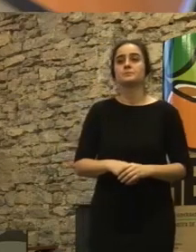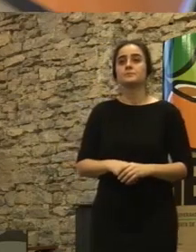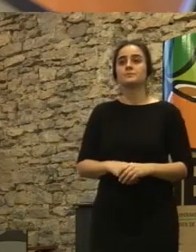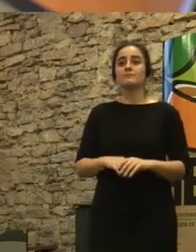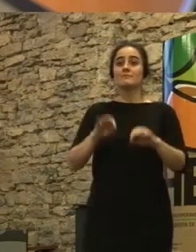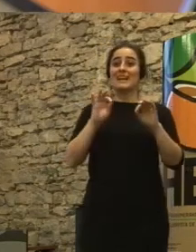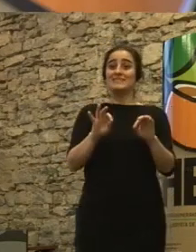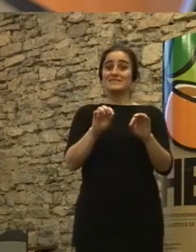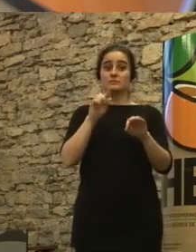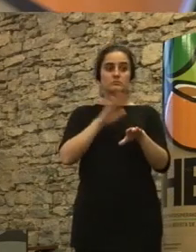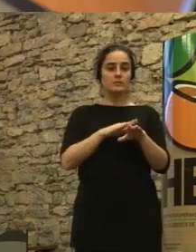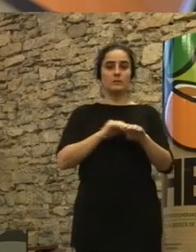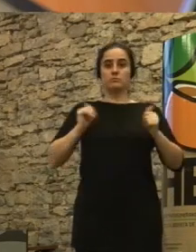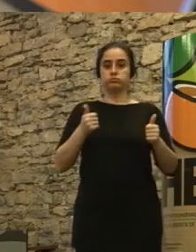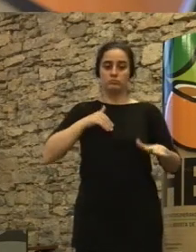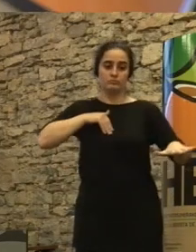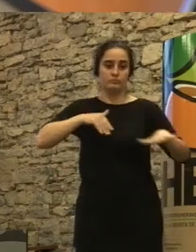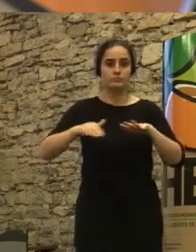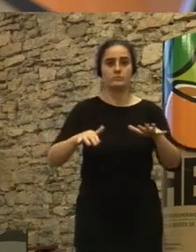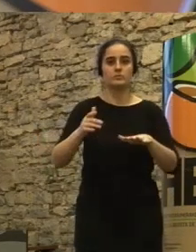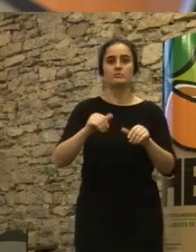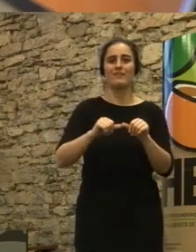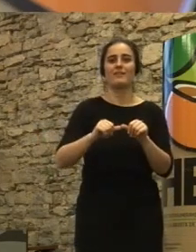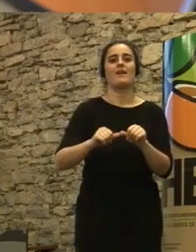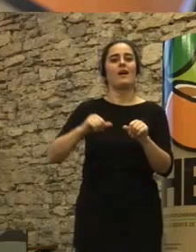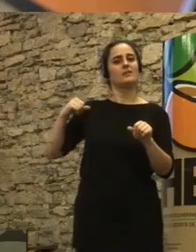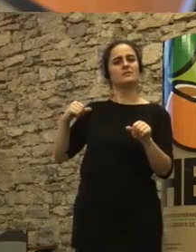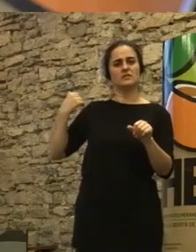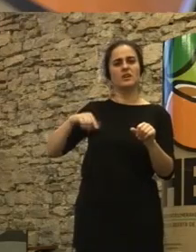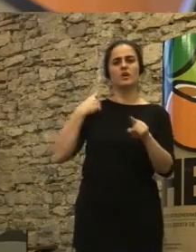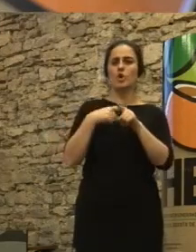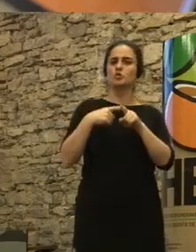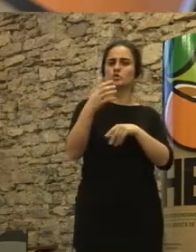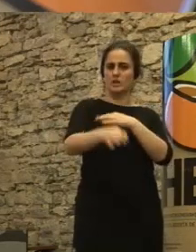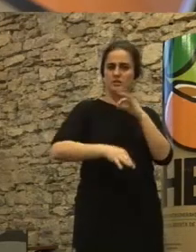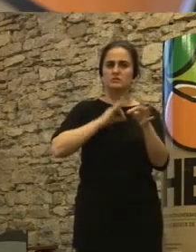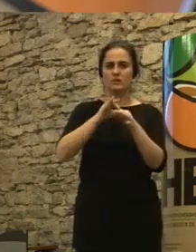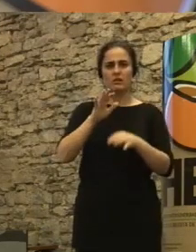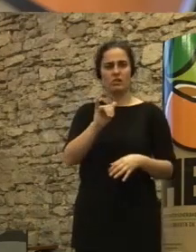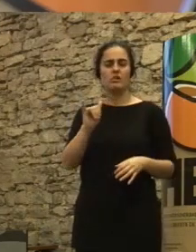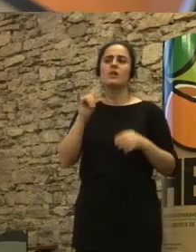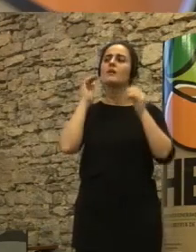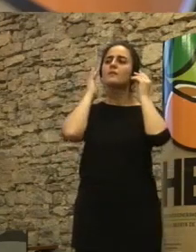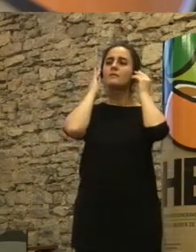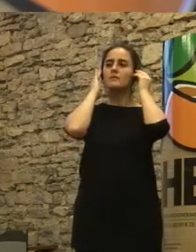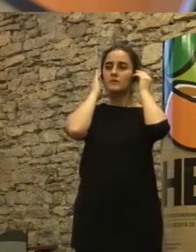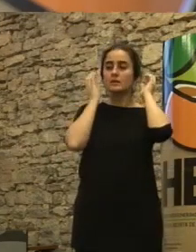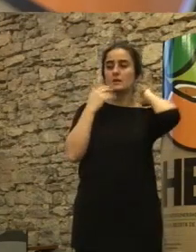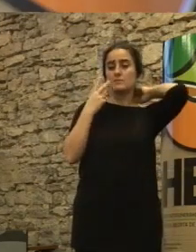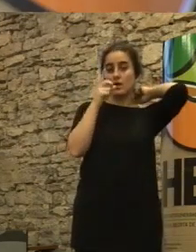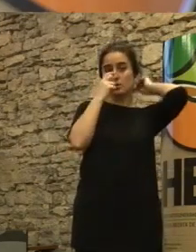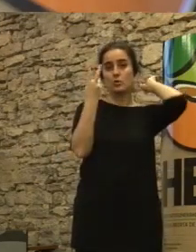fue el detonante, ya antes habíamos hecho alguna serie de cosas. Es decir, que en el